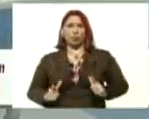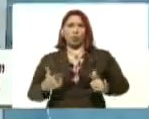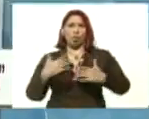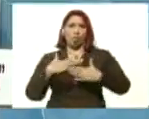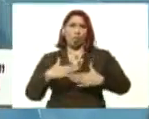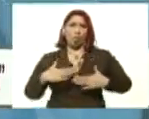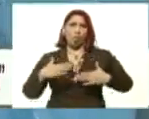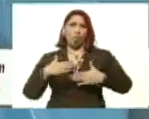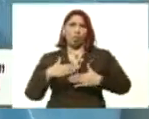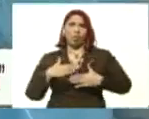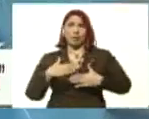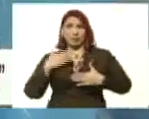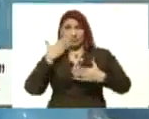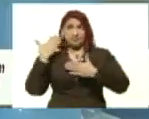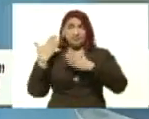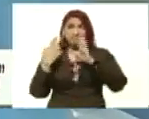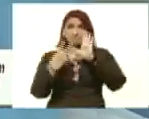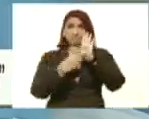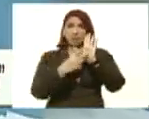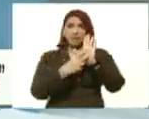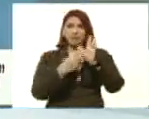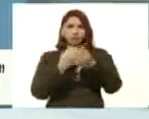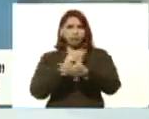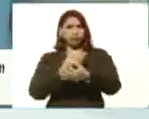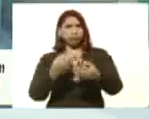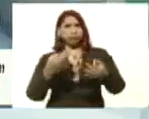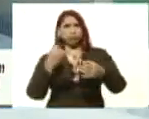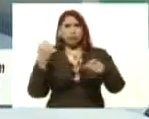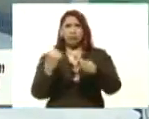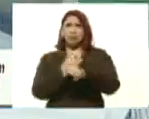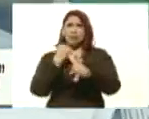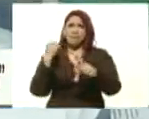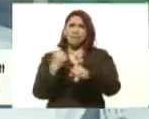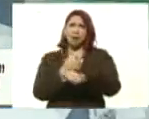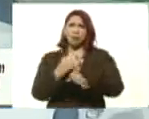Esto en verdad es una extraordinaria obra